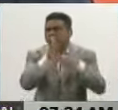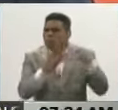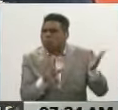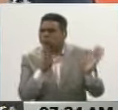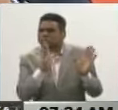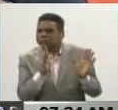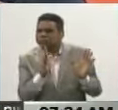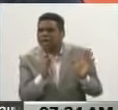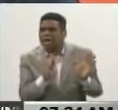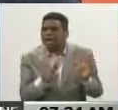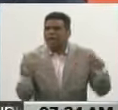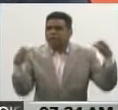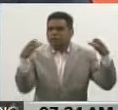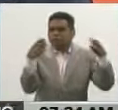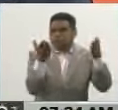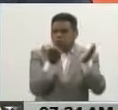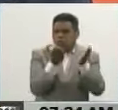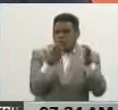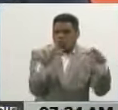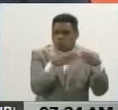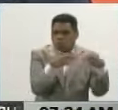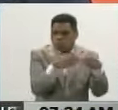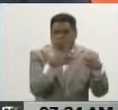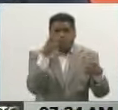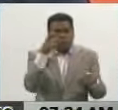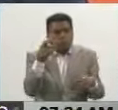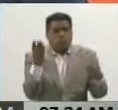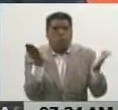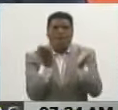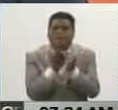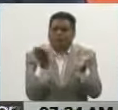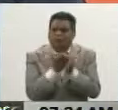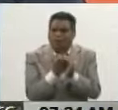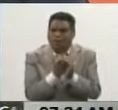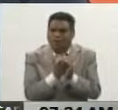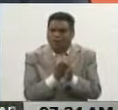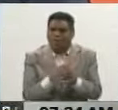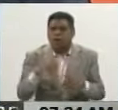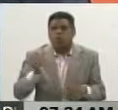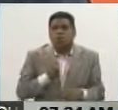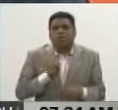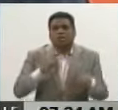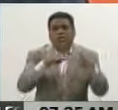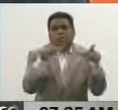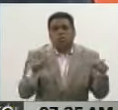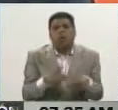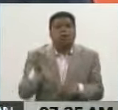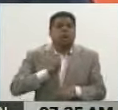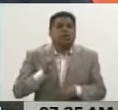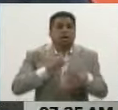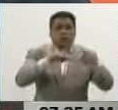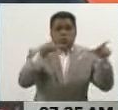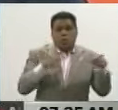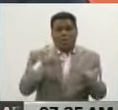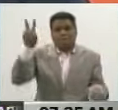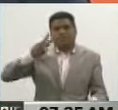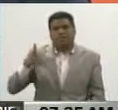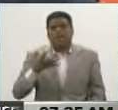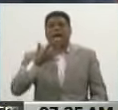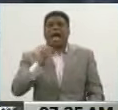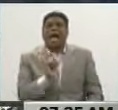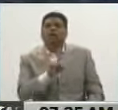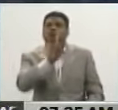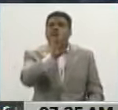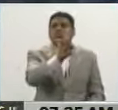es población estudiantil. Y en cualquier espacio, en cualquier territorio de Venezuela, hay un espacio